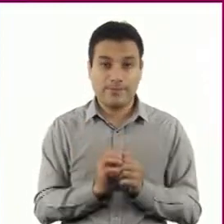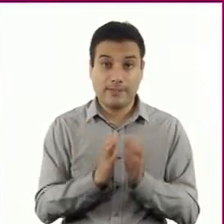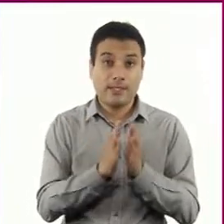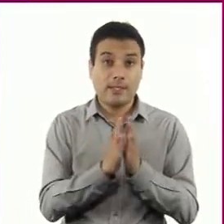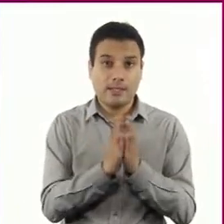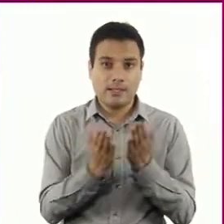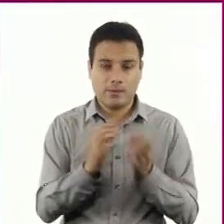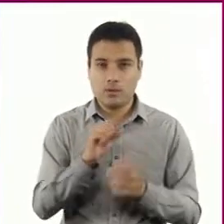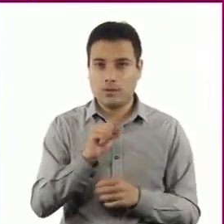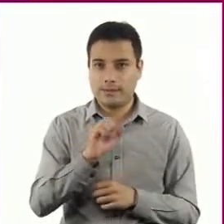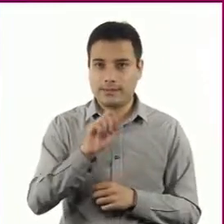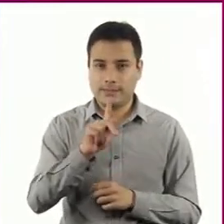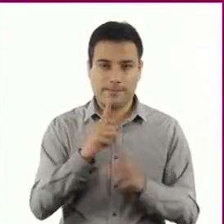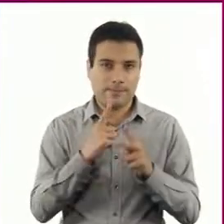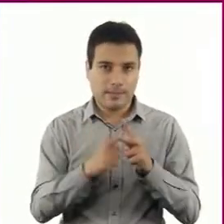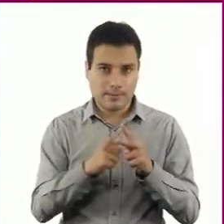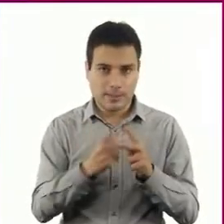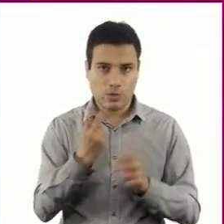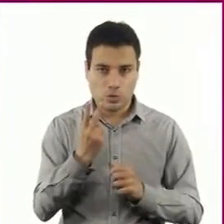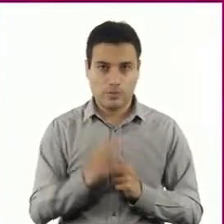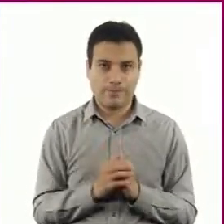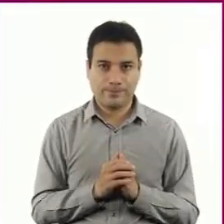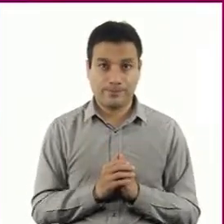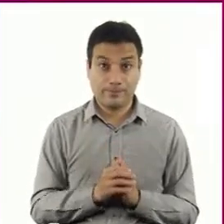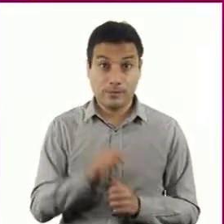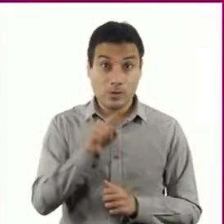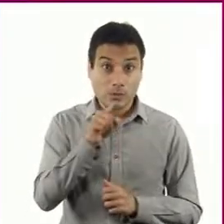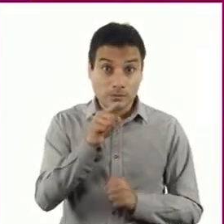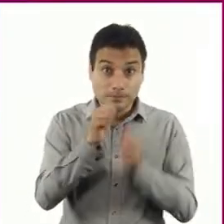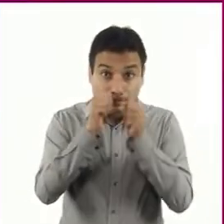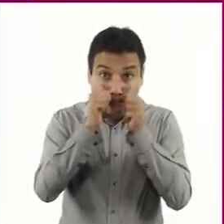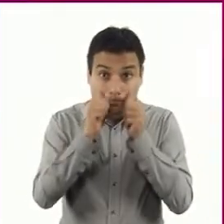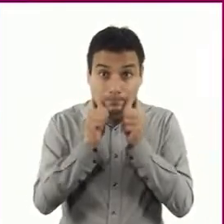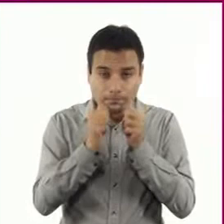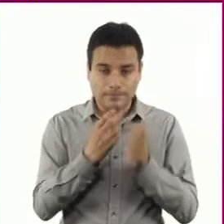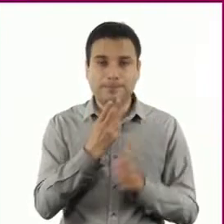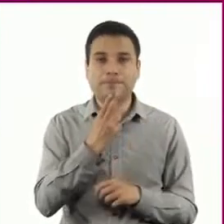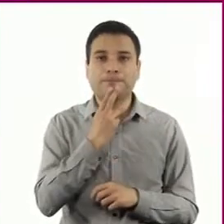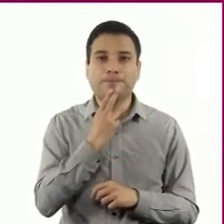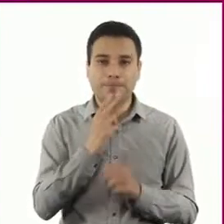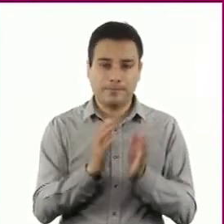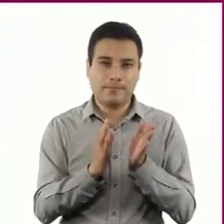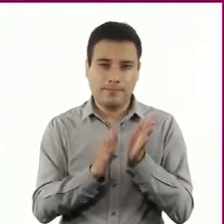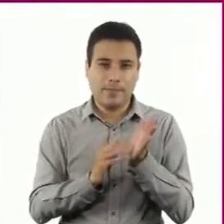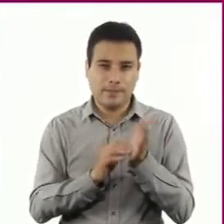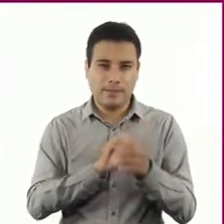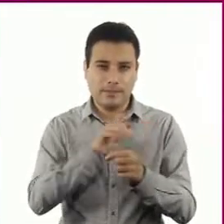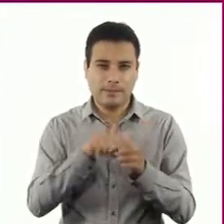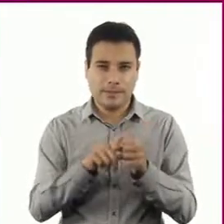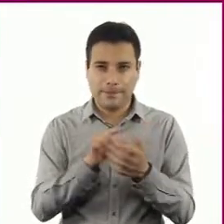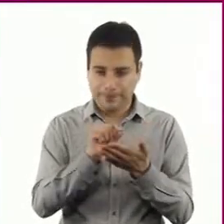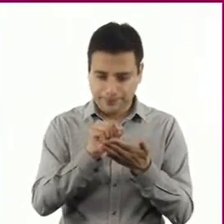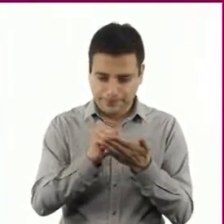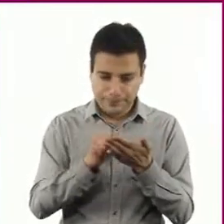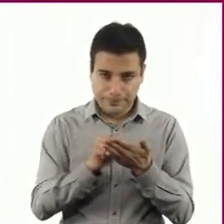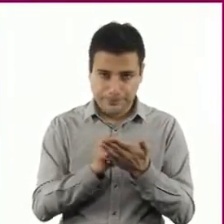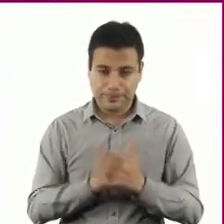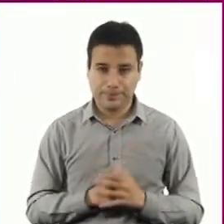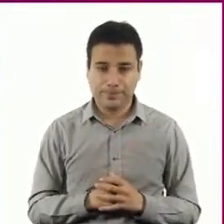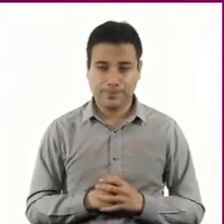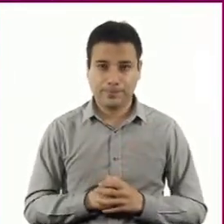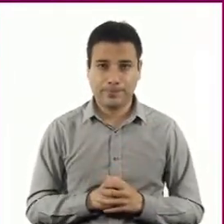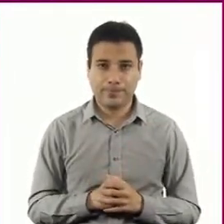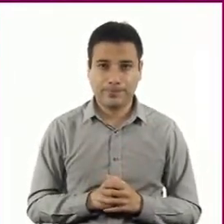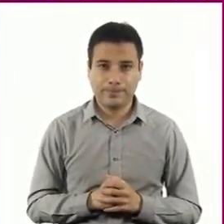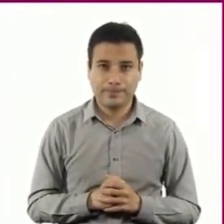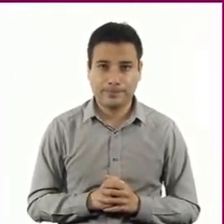de Matemáticas 2. Si tienen alguna discapacidad visual, preparen hojas Ledger, punzón y regleta.